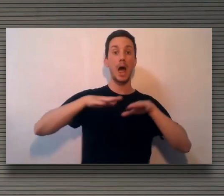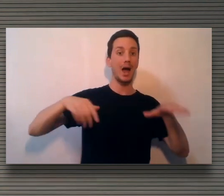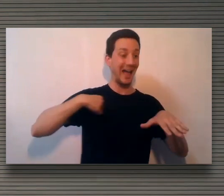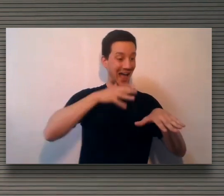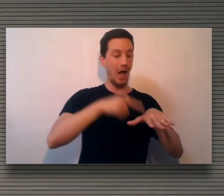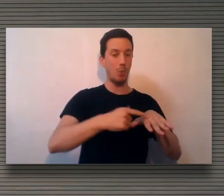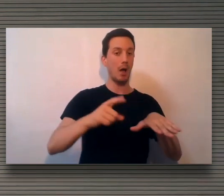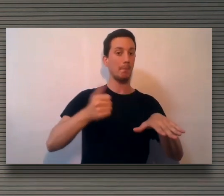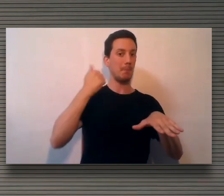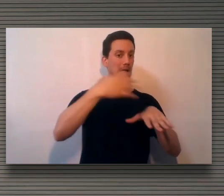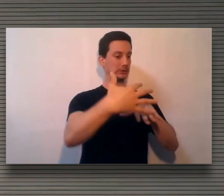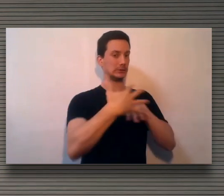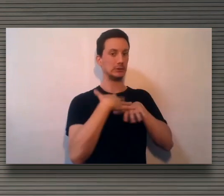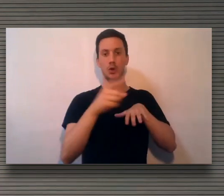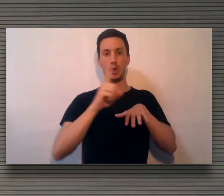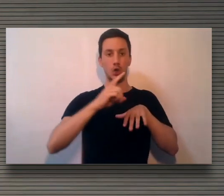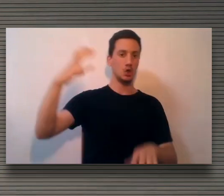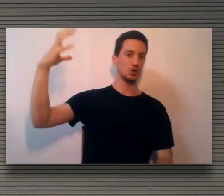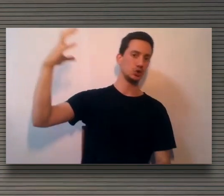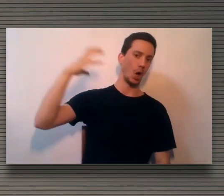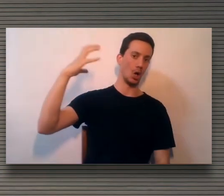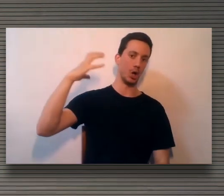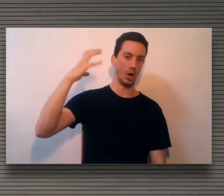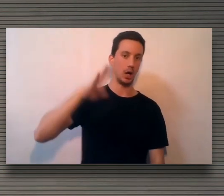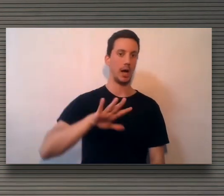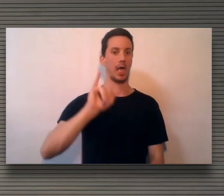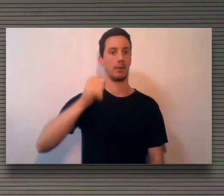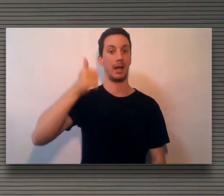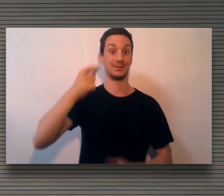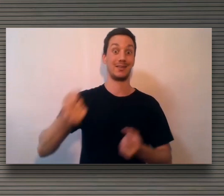eso es el mayor beneficio.